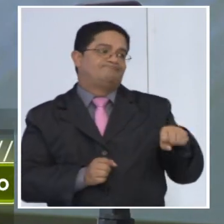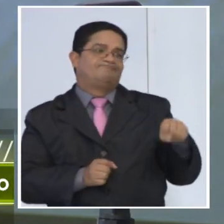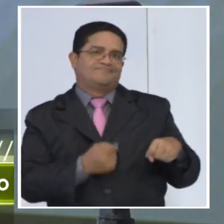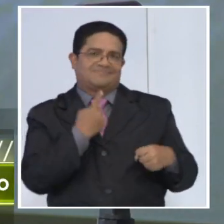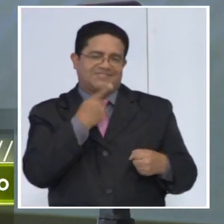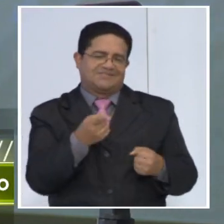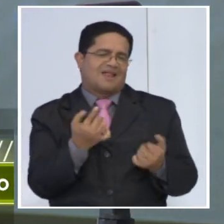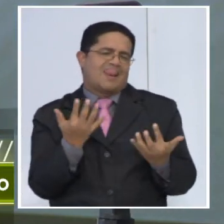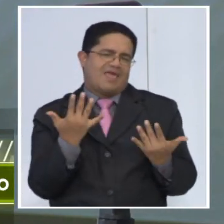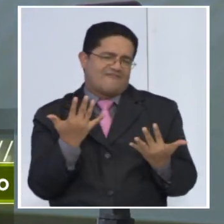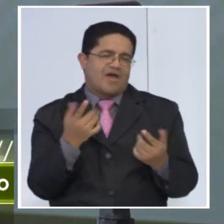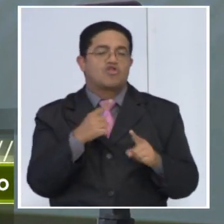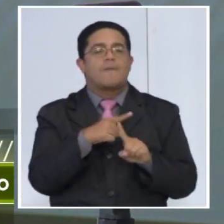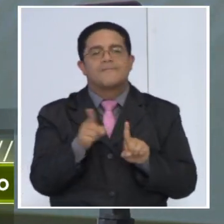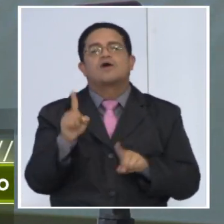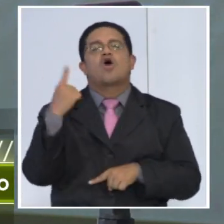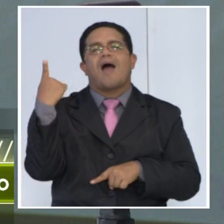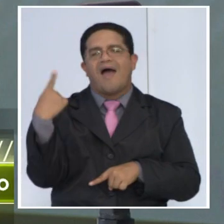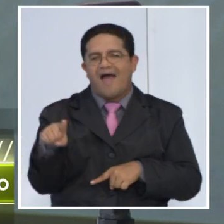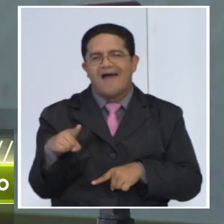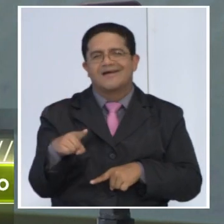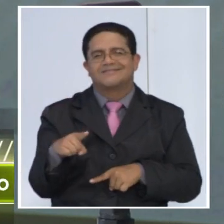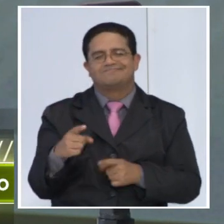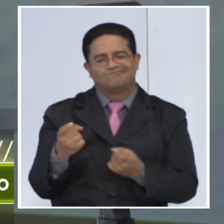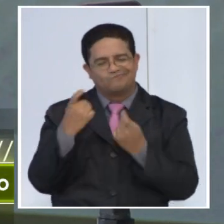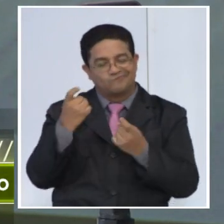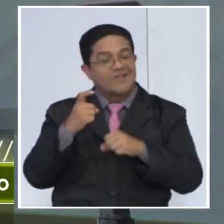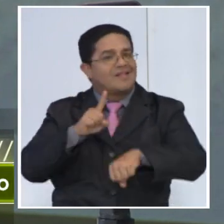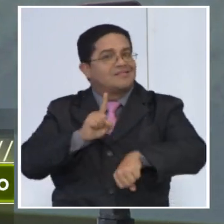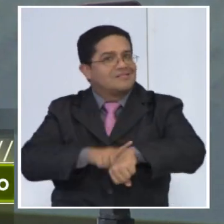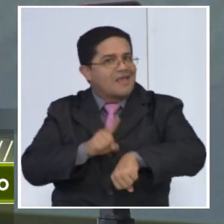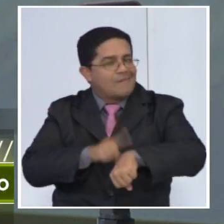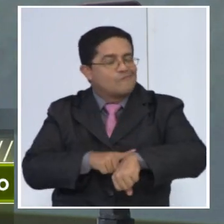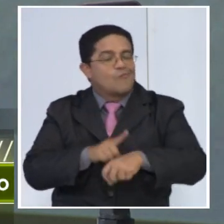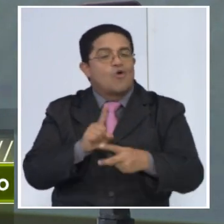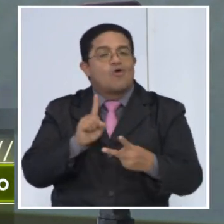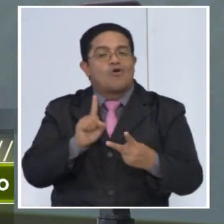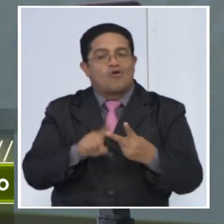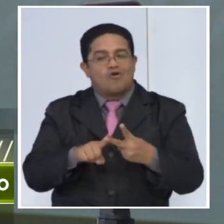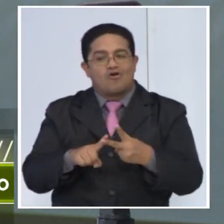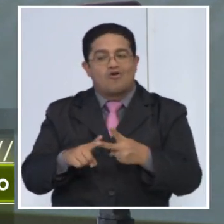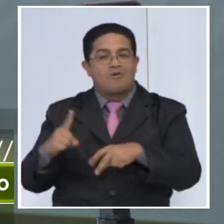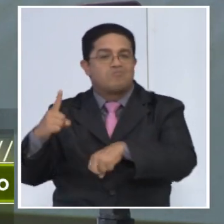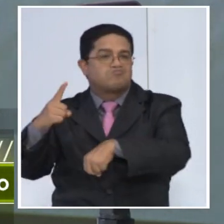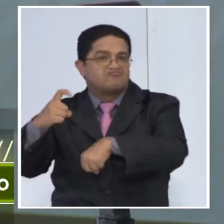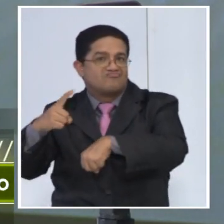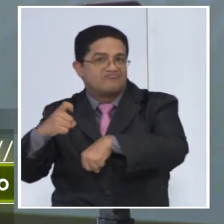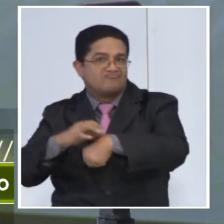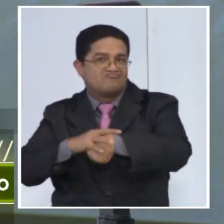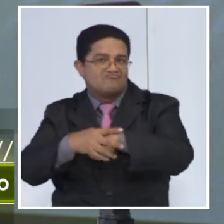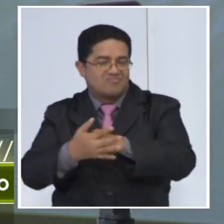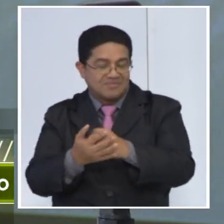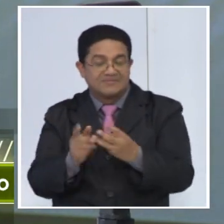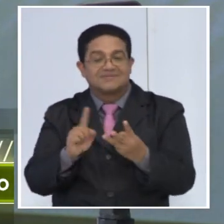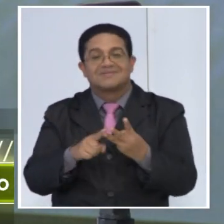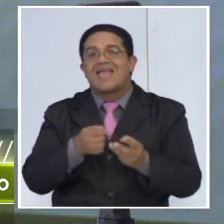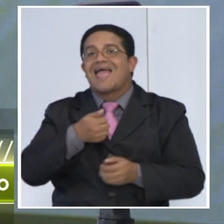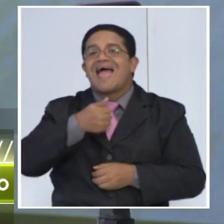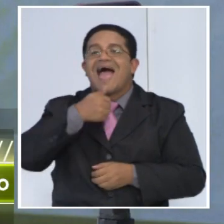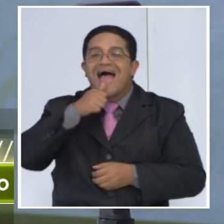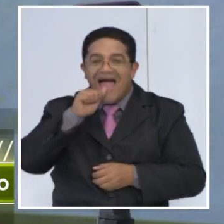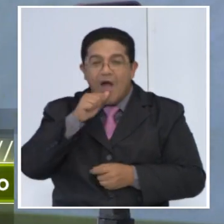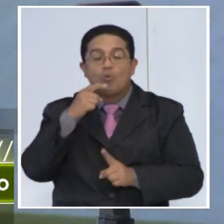de manos, pero hay técnicas, hay tiempo y hay productos. Entonces, idealmente, agua y